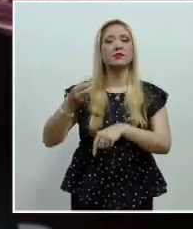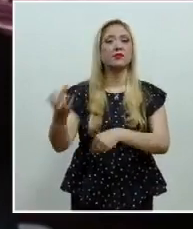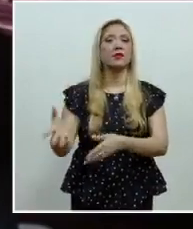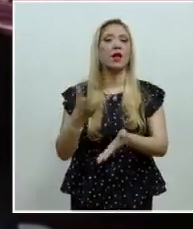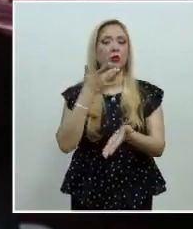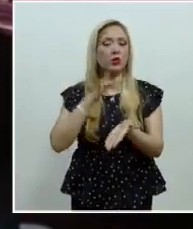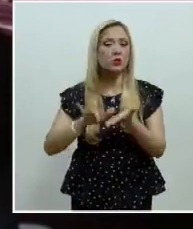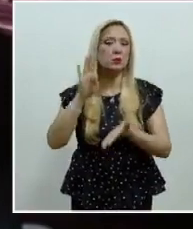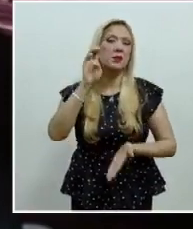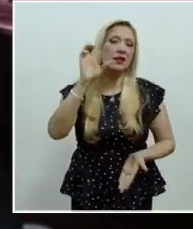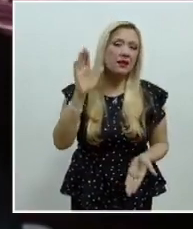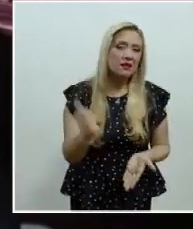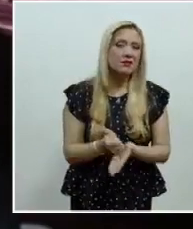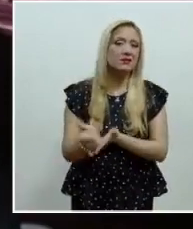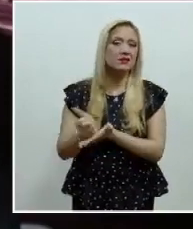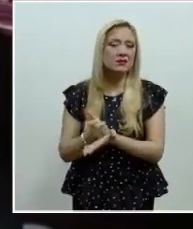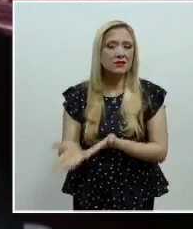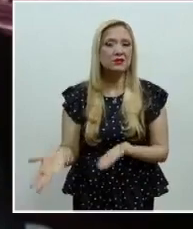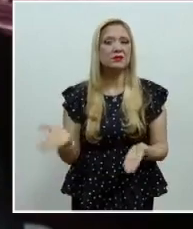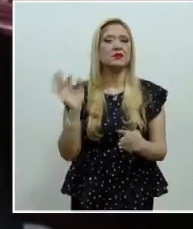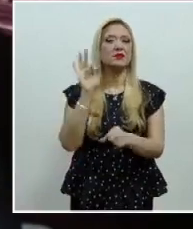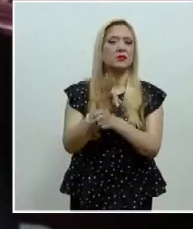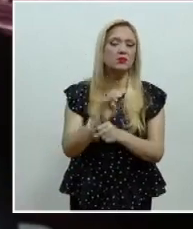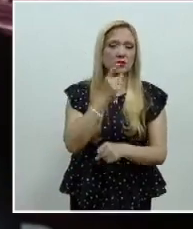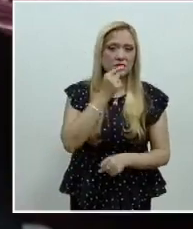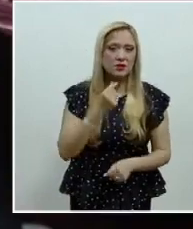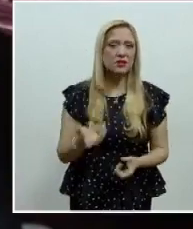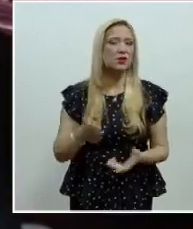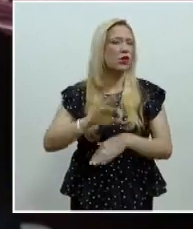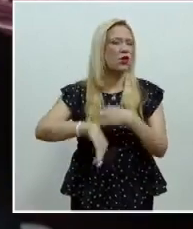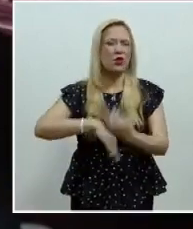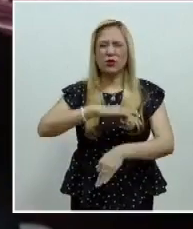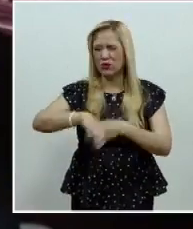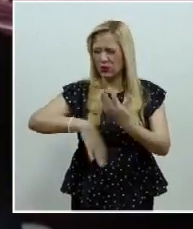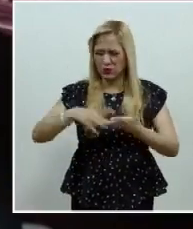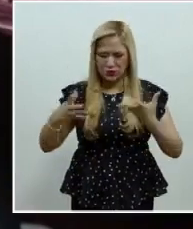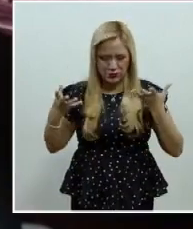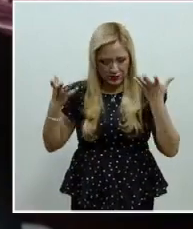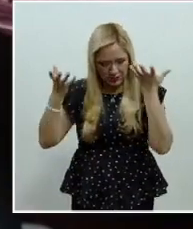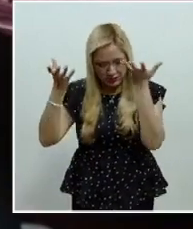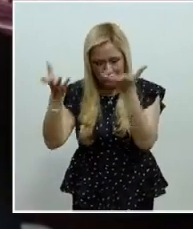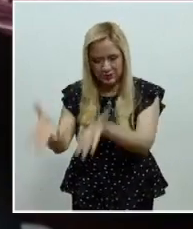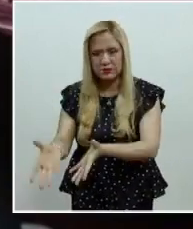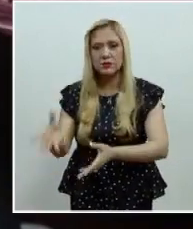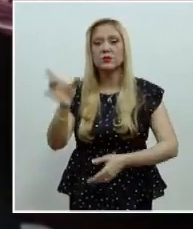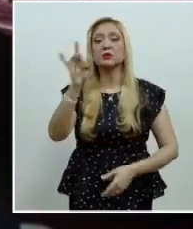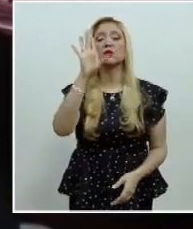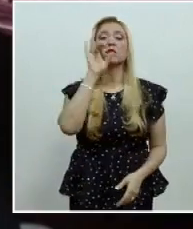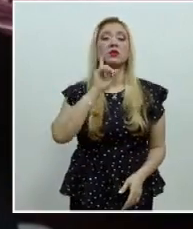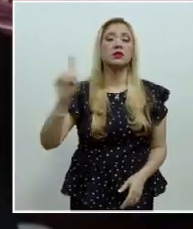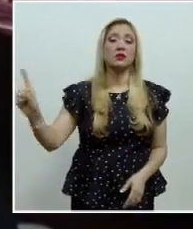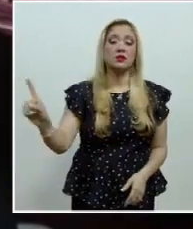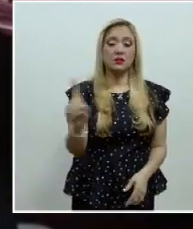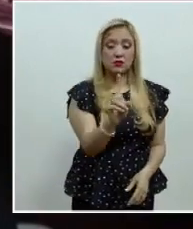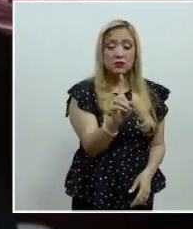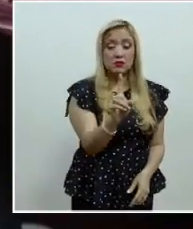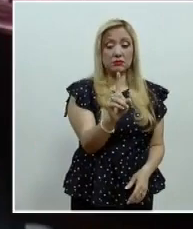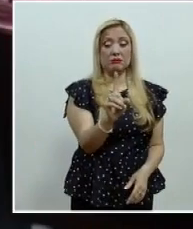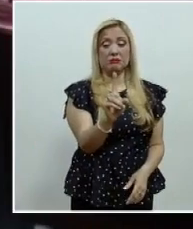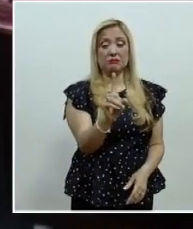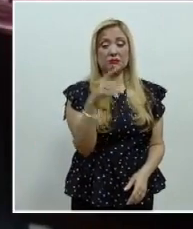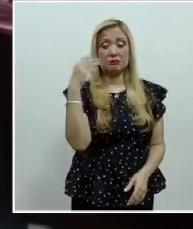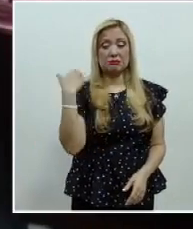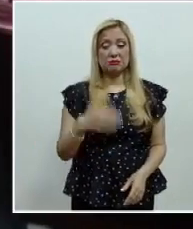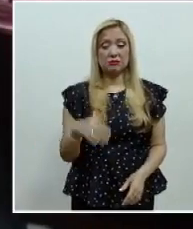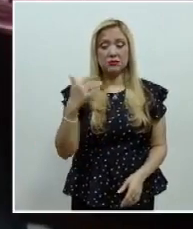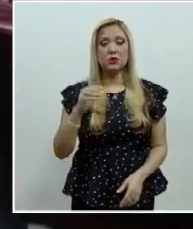sociales, etcétera. Todo el apoyo, porque se mira cuando llega una mujer que es víctima de un delito o